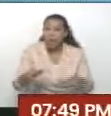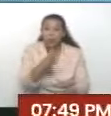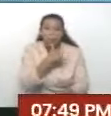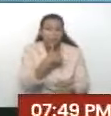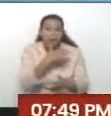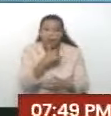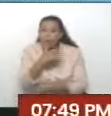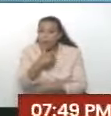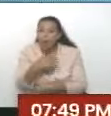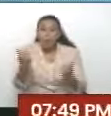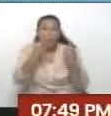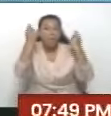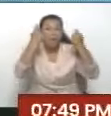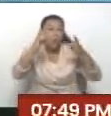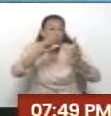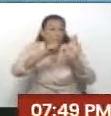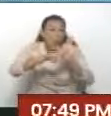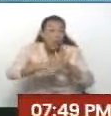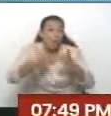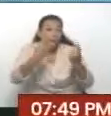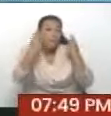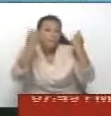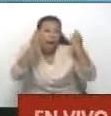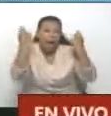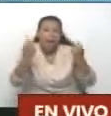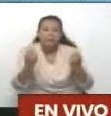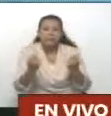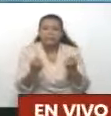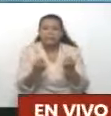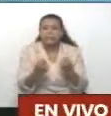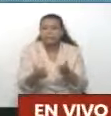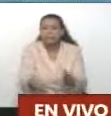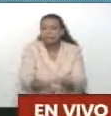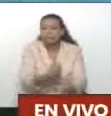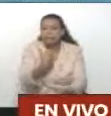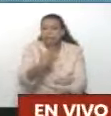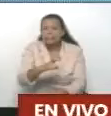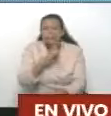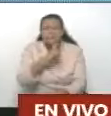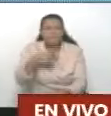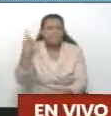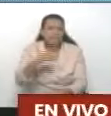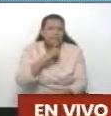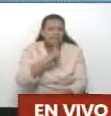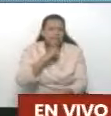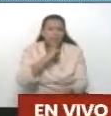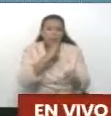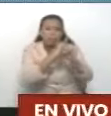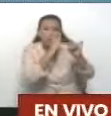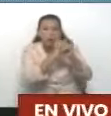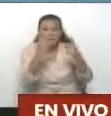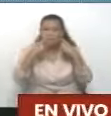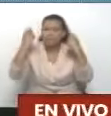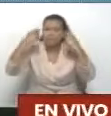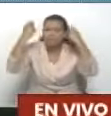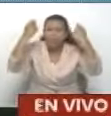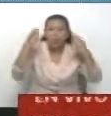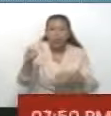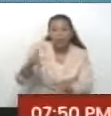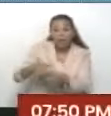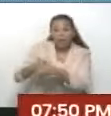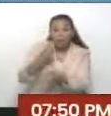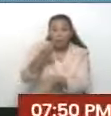Y luego la campaña, bueno, se recrudeció en tiempos de redes sociales. Lo que dice el profesor